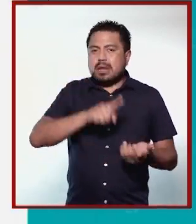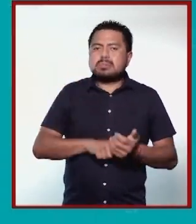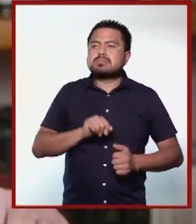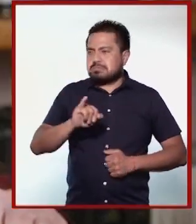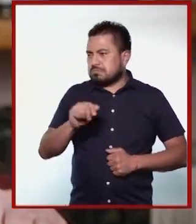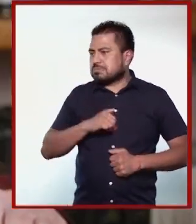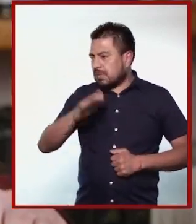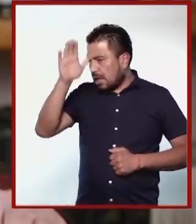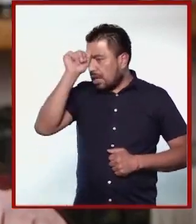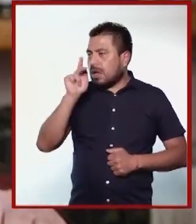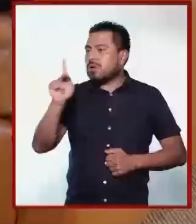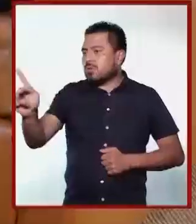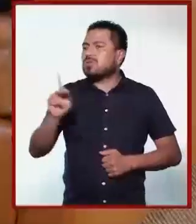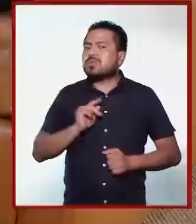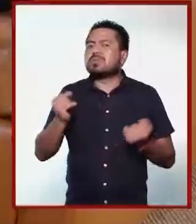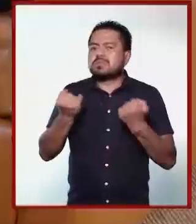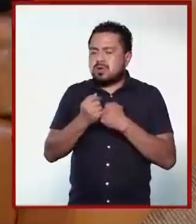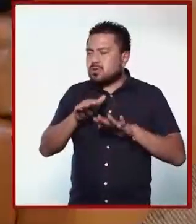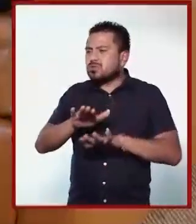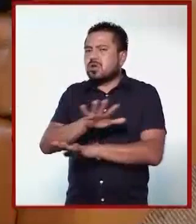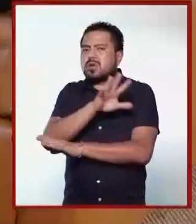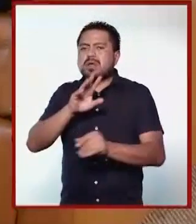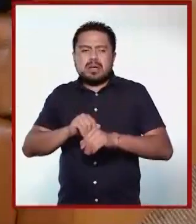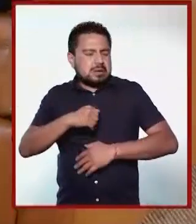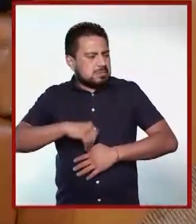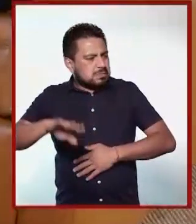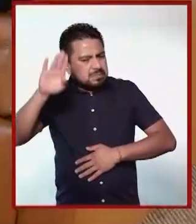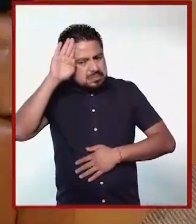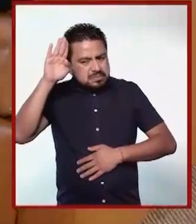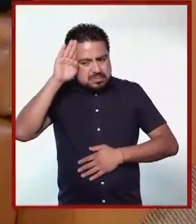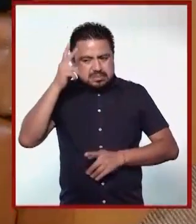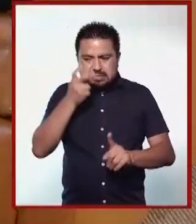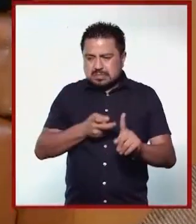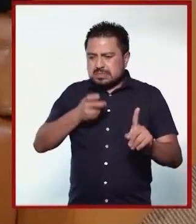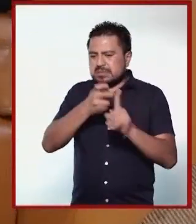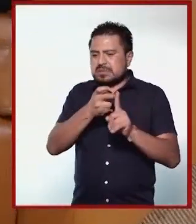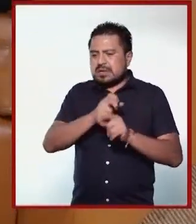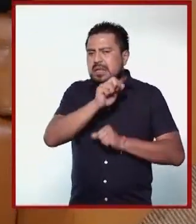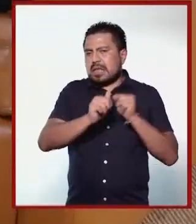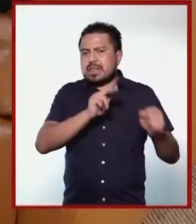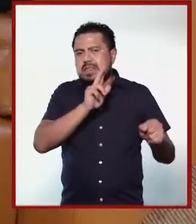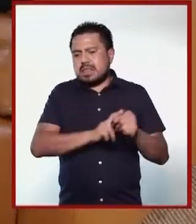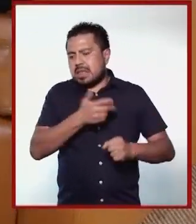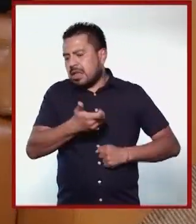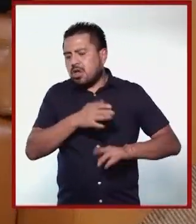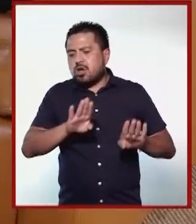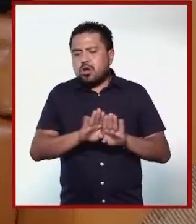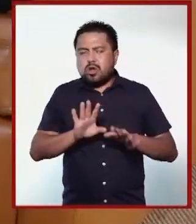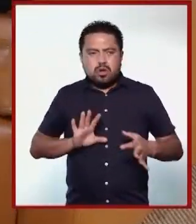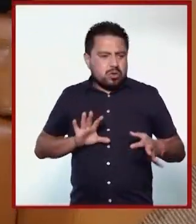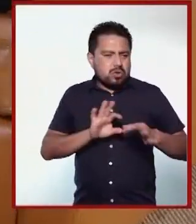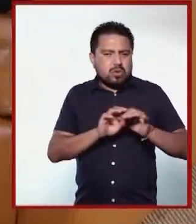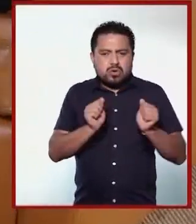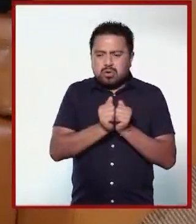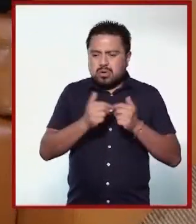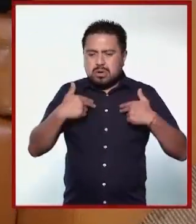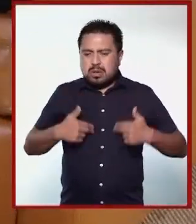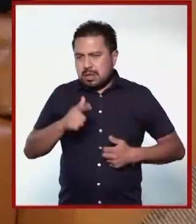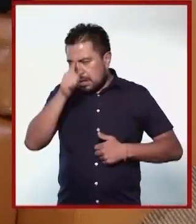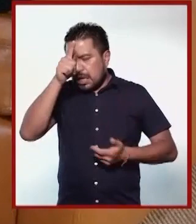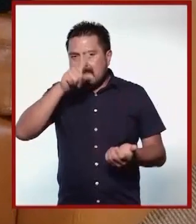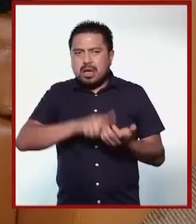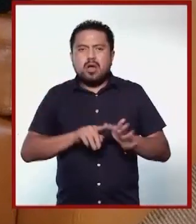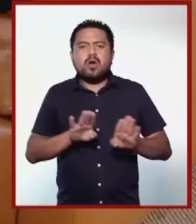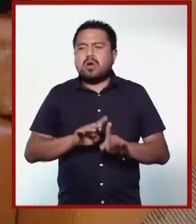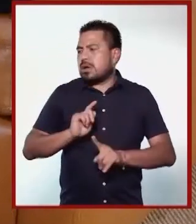acuerdo con lo que dices, sobre todo pensando en esto que es la naturaleza, cómo nos conecta con el ser espiritual y con lo